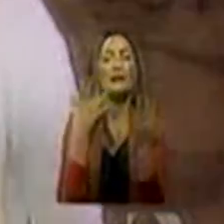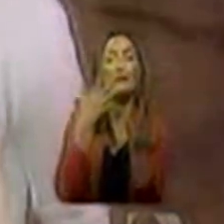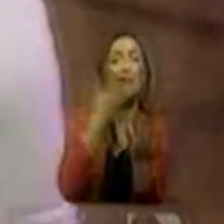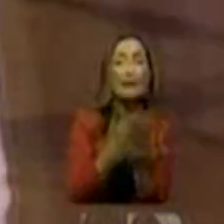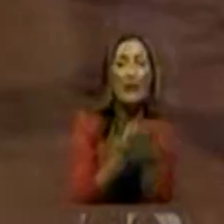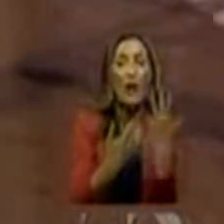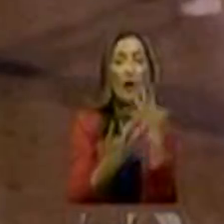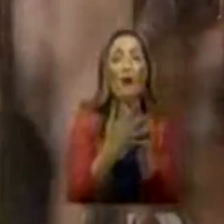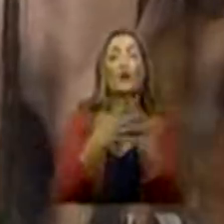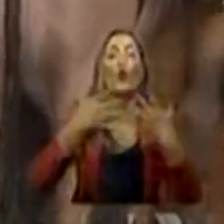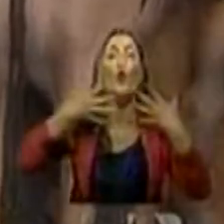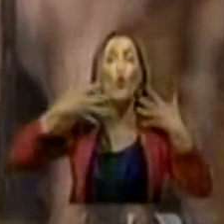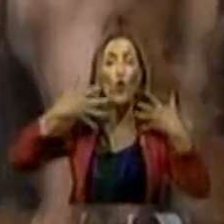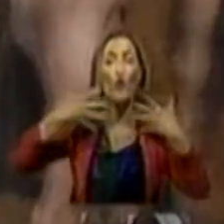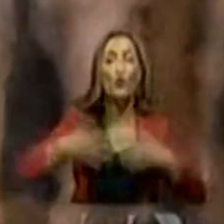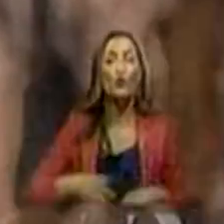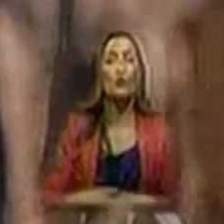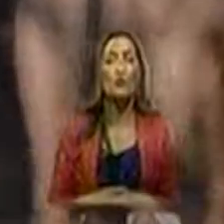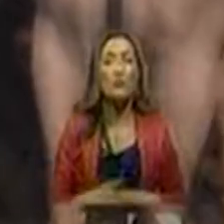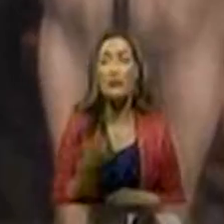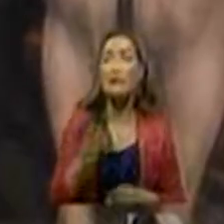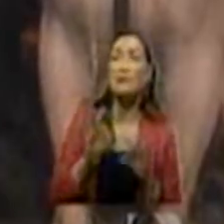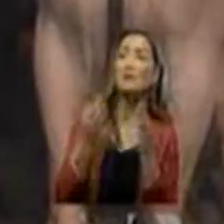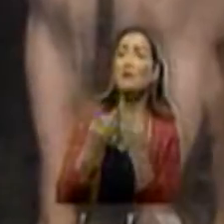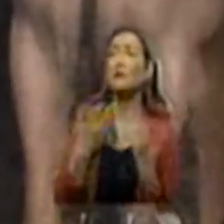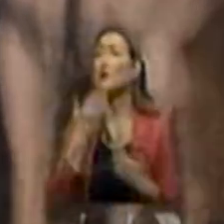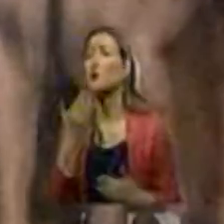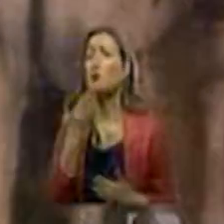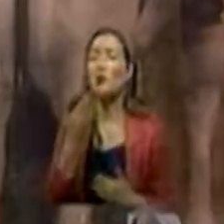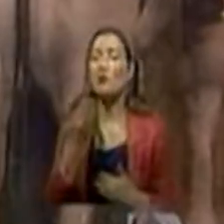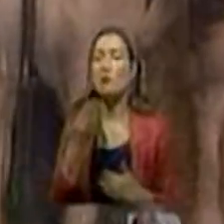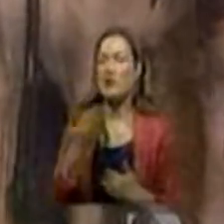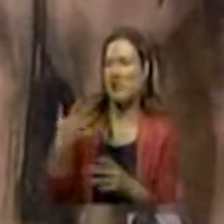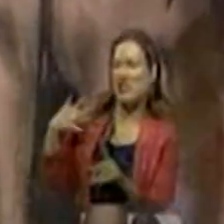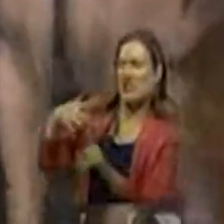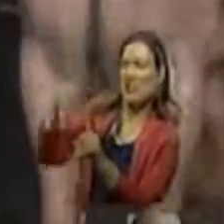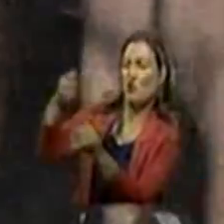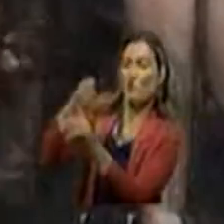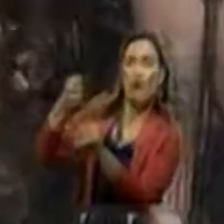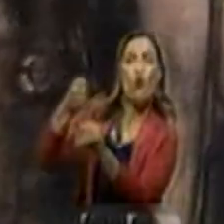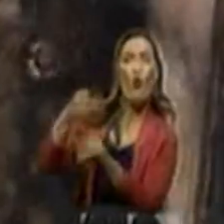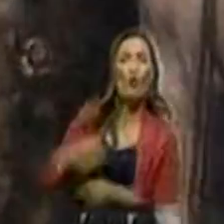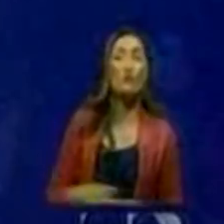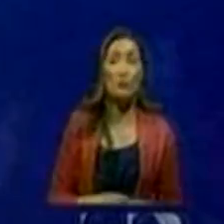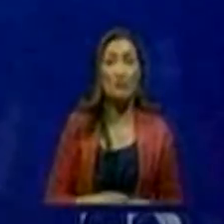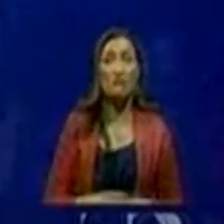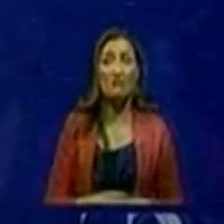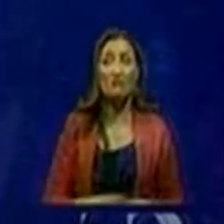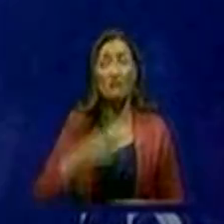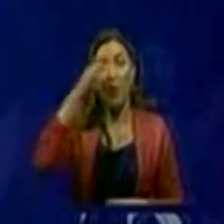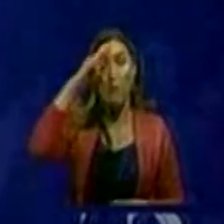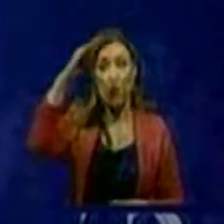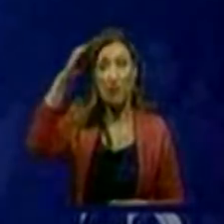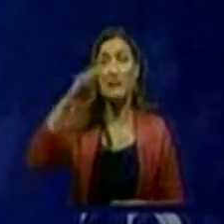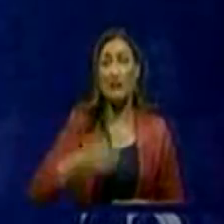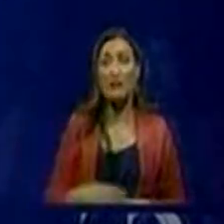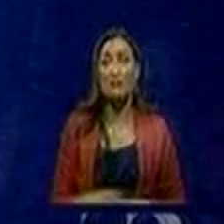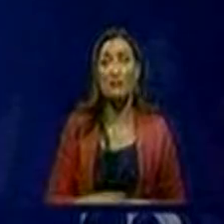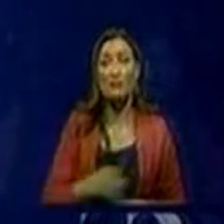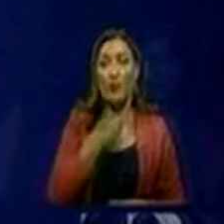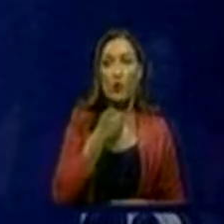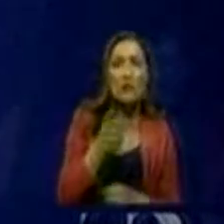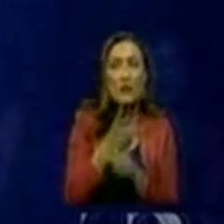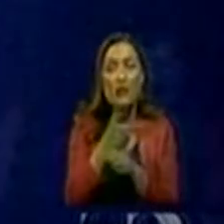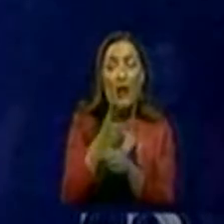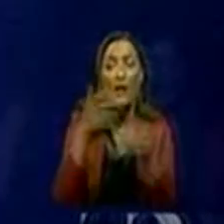de la penitenciaría Litoral a conocer cómo estaban los internos. Hicieron estas agresiones con la policía y los periodistas,